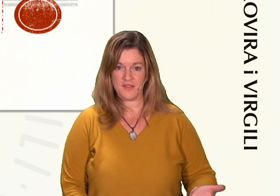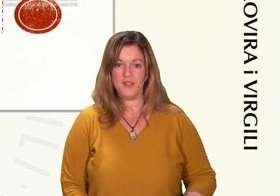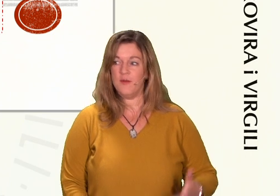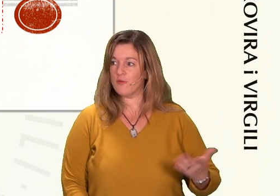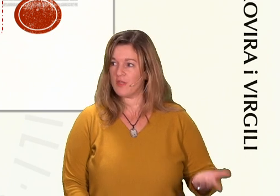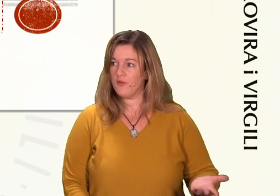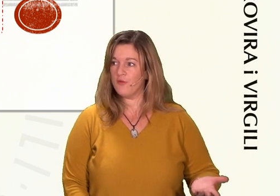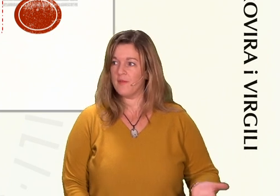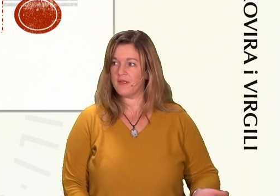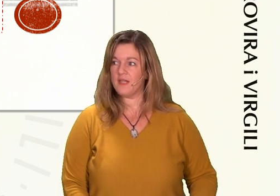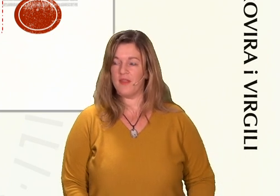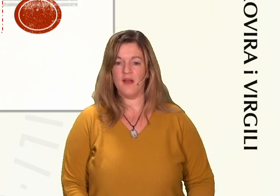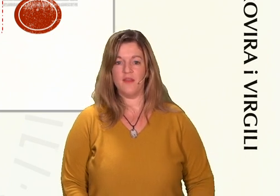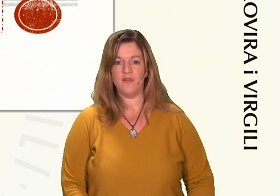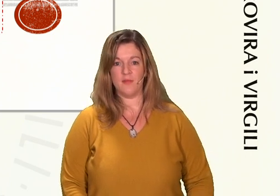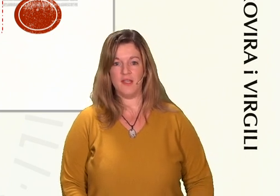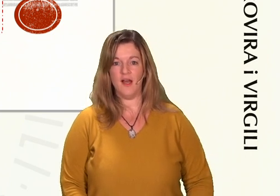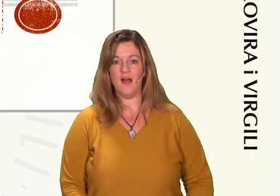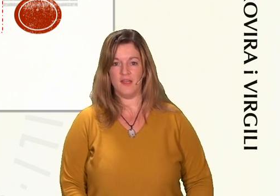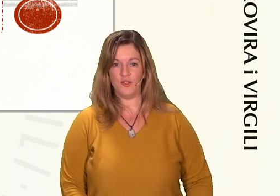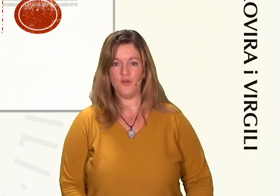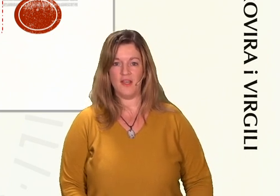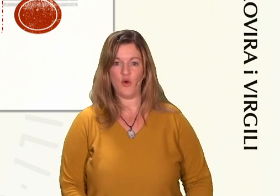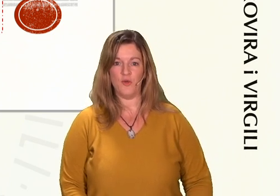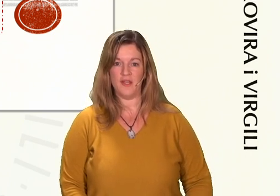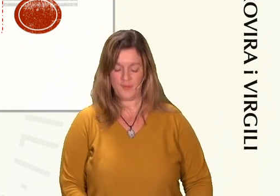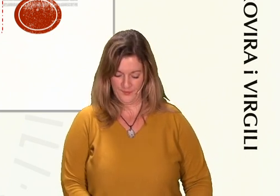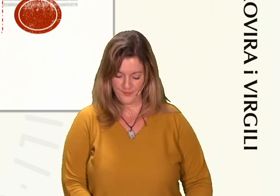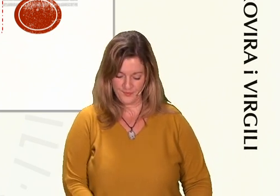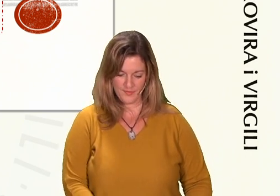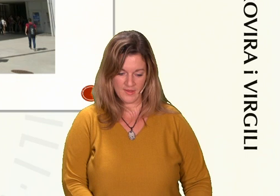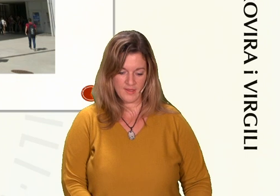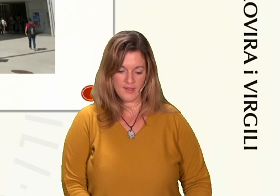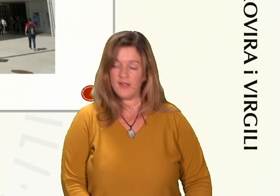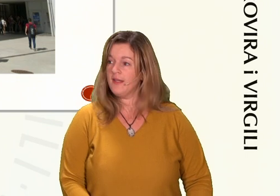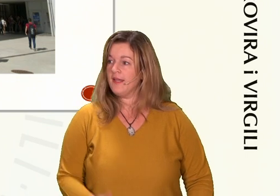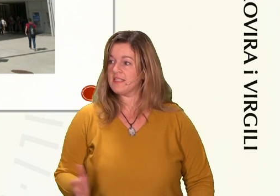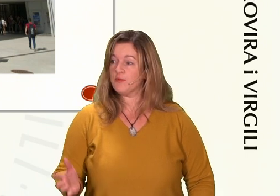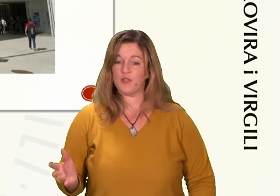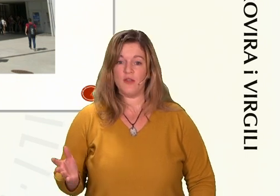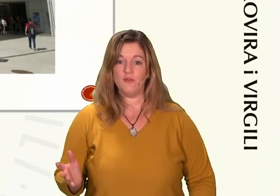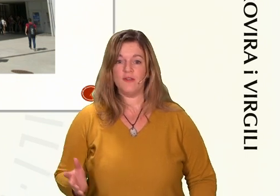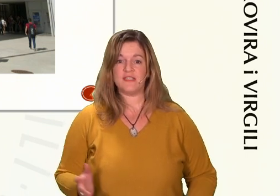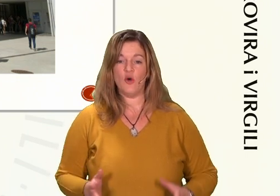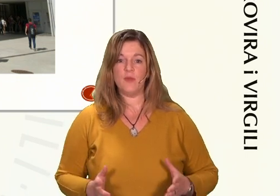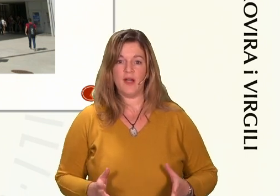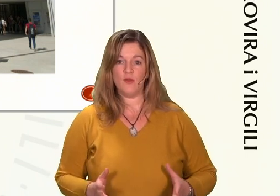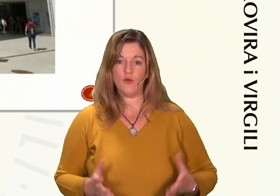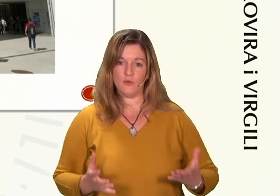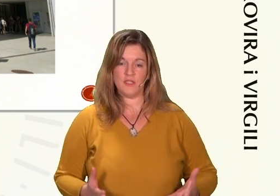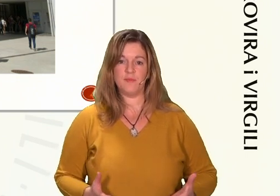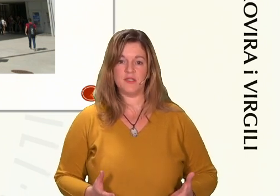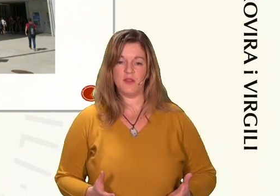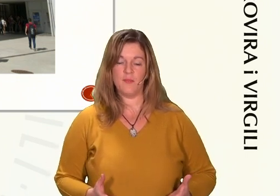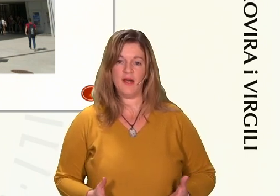iniciáis. Posgrado en práctica avanzada de enfermería al niño en la comunidad. Este posgrado está ubicado